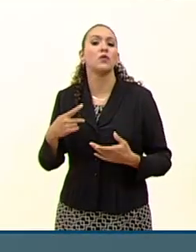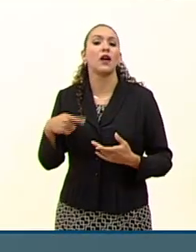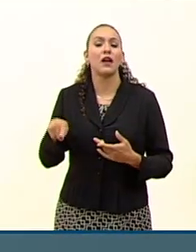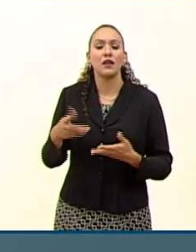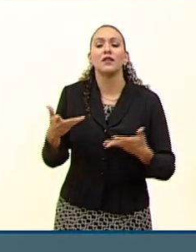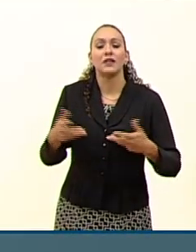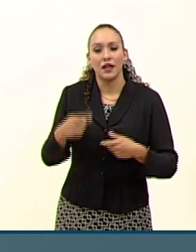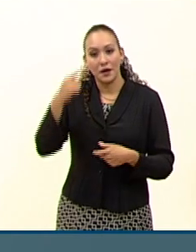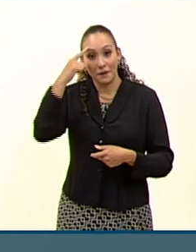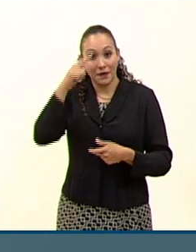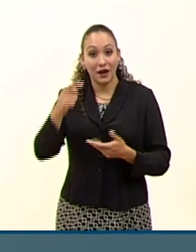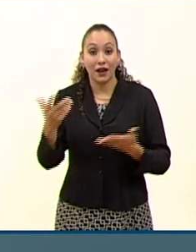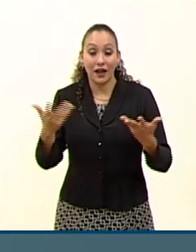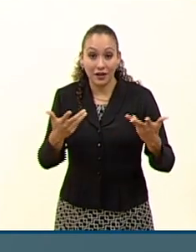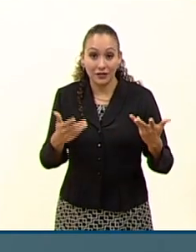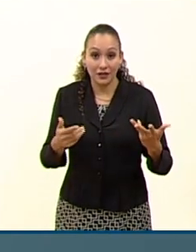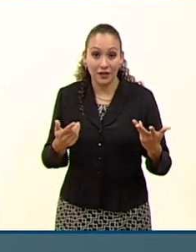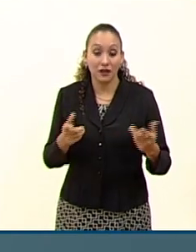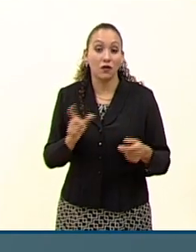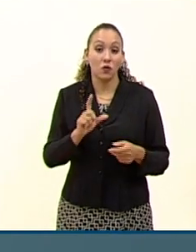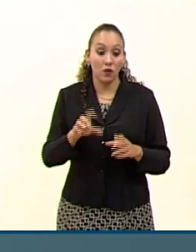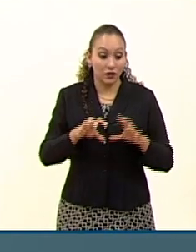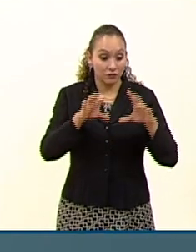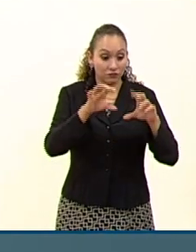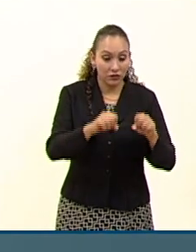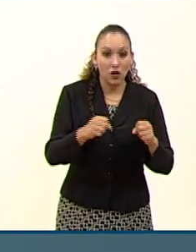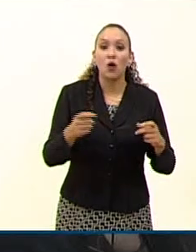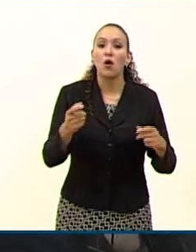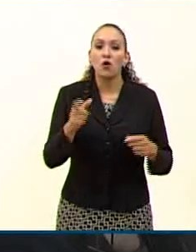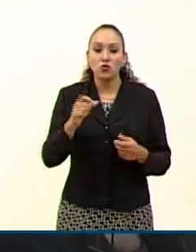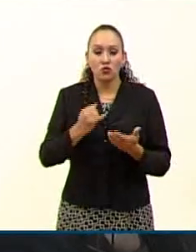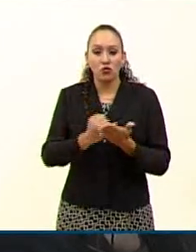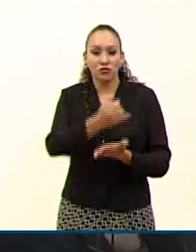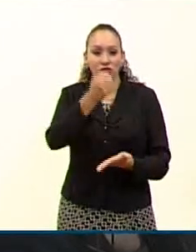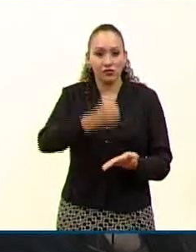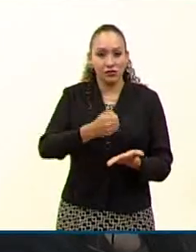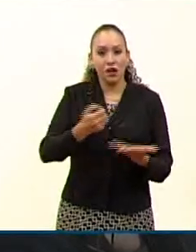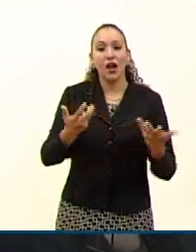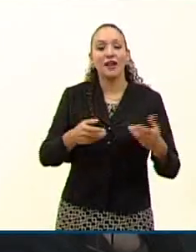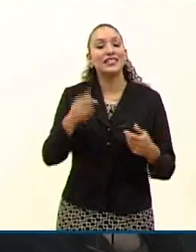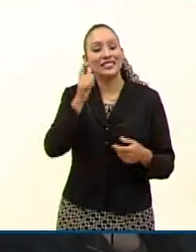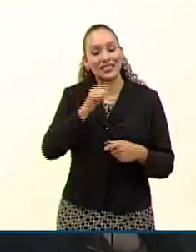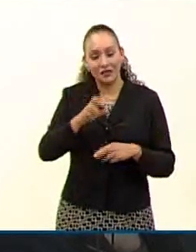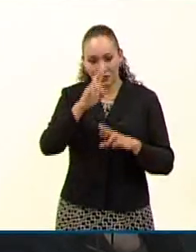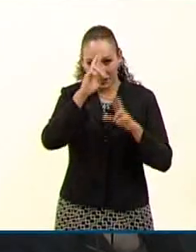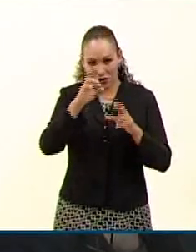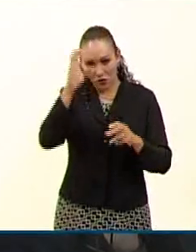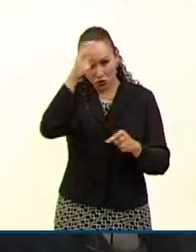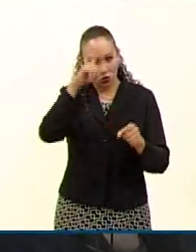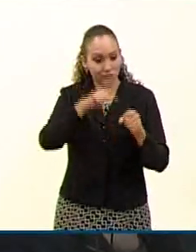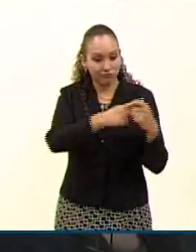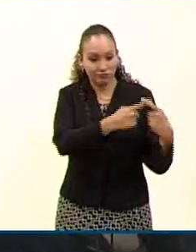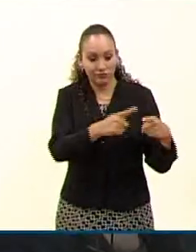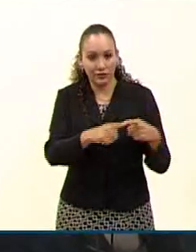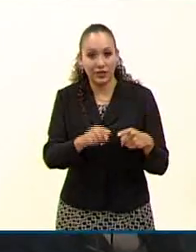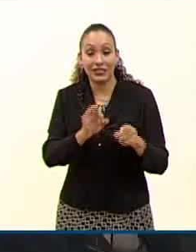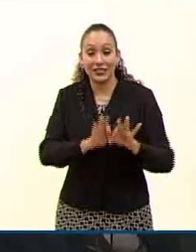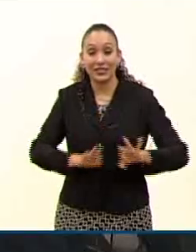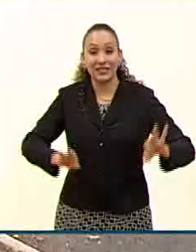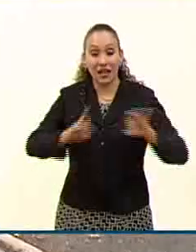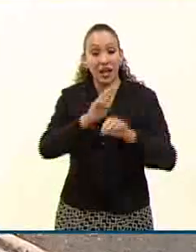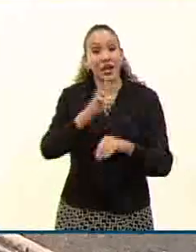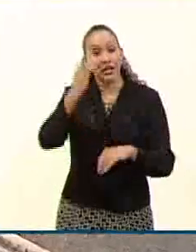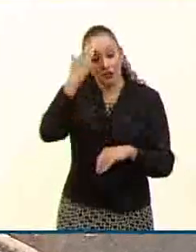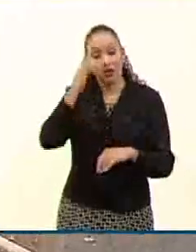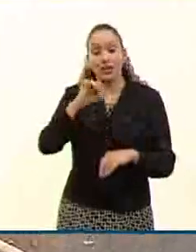garantizar la legalidad de una detención bajo una perspectiva intercultural. Es indispensable, señaló, reconocer las desigualdades